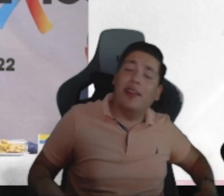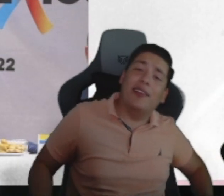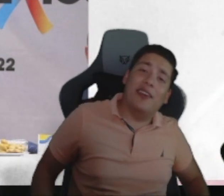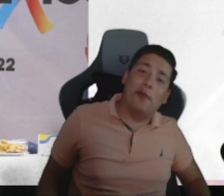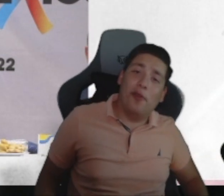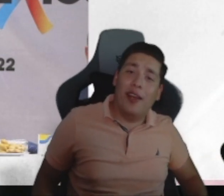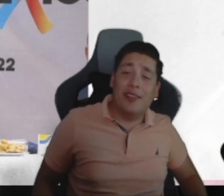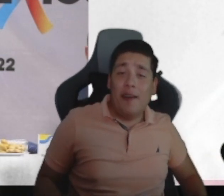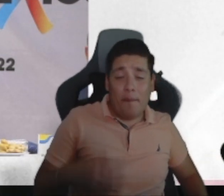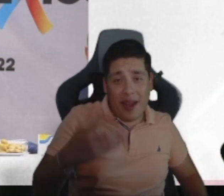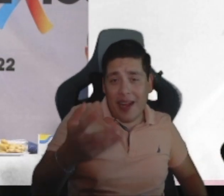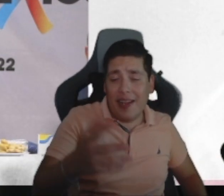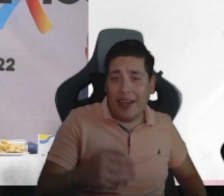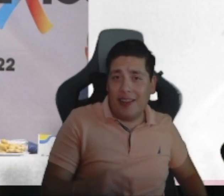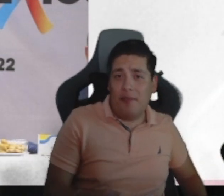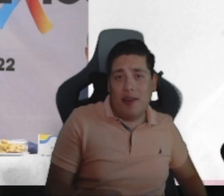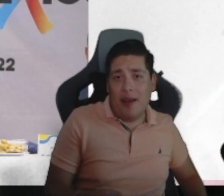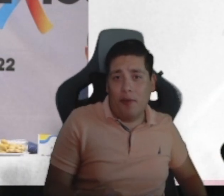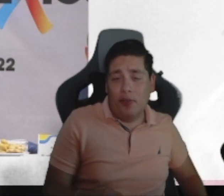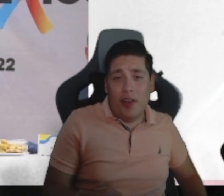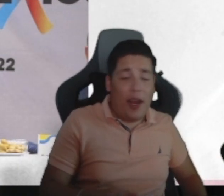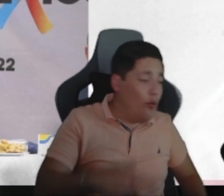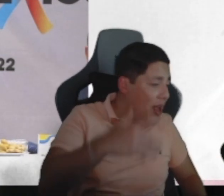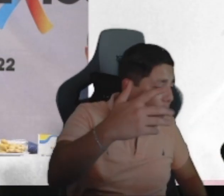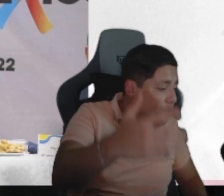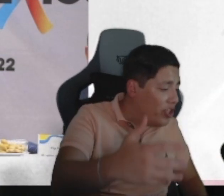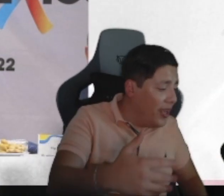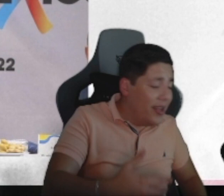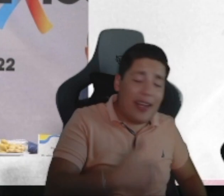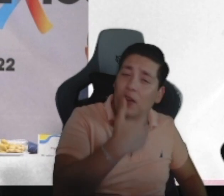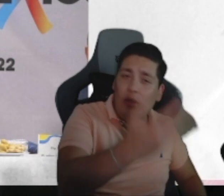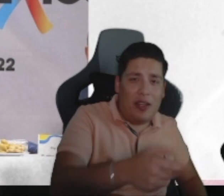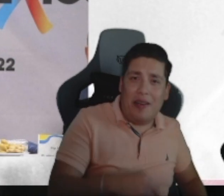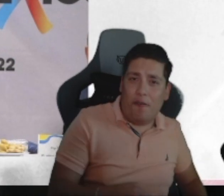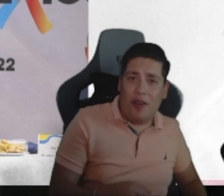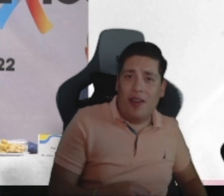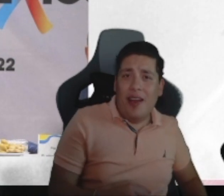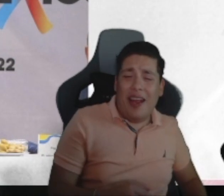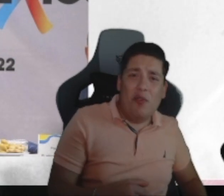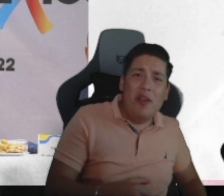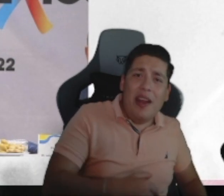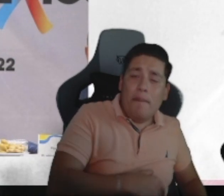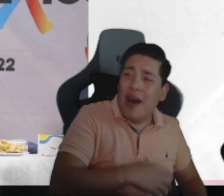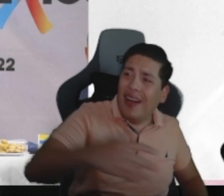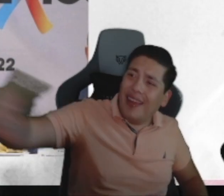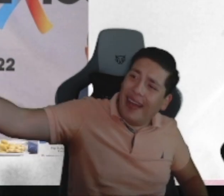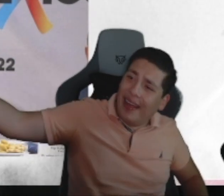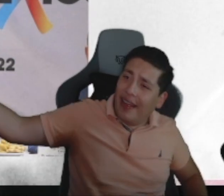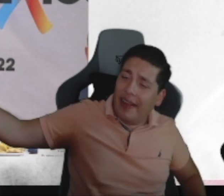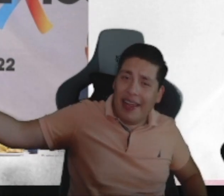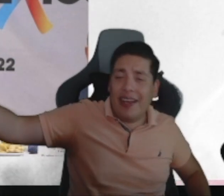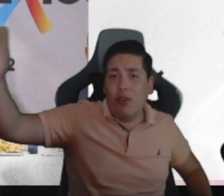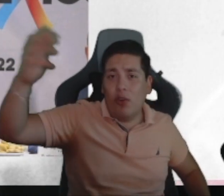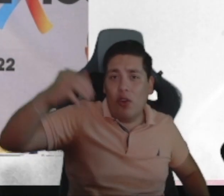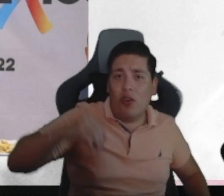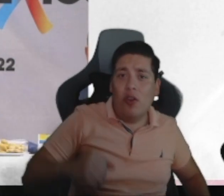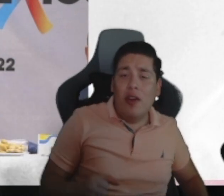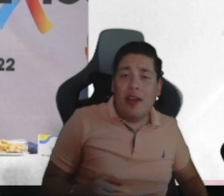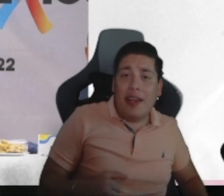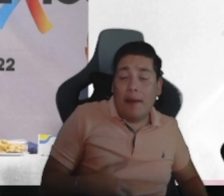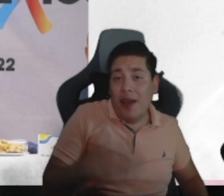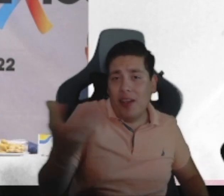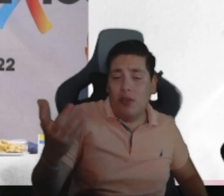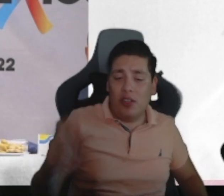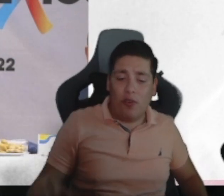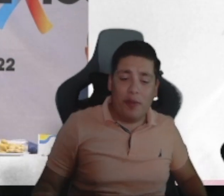al comandante Borolas. Vean en qué terminamos, en una lucha que no tiene fin, en un mar de líquido rojo